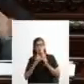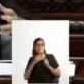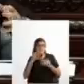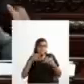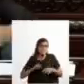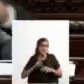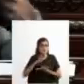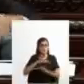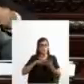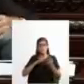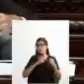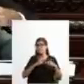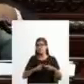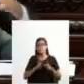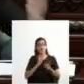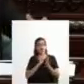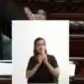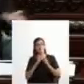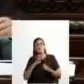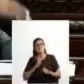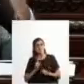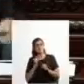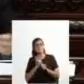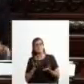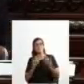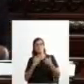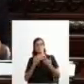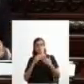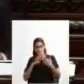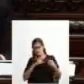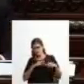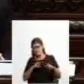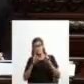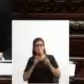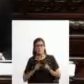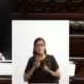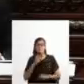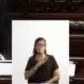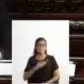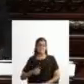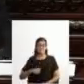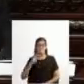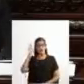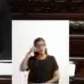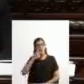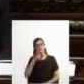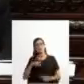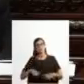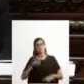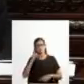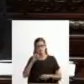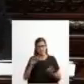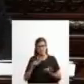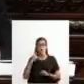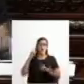nos cambia mucho la situación porque en materia comercial ya tenemos todos los beneficios, pero es un primer paso en el cual el presidente de la dice vamos a hacerlo, el ministro de Relaciones